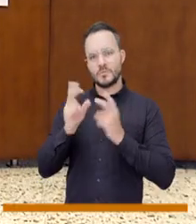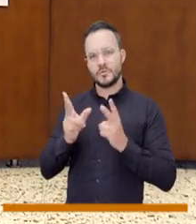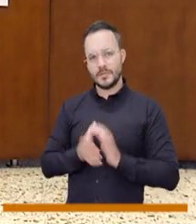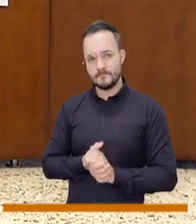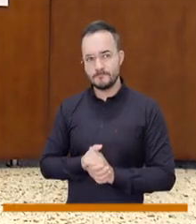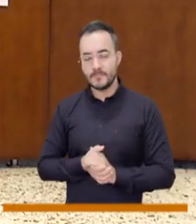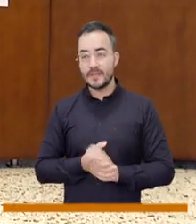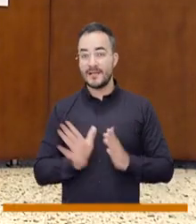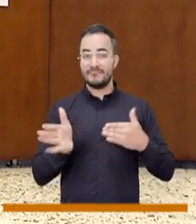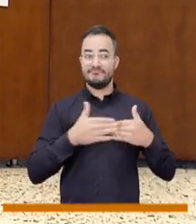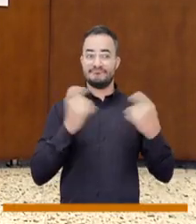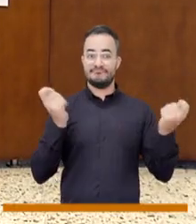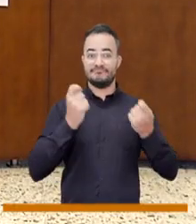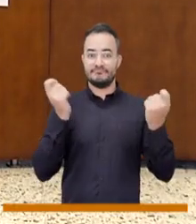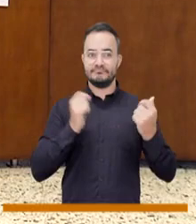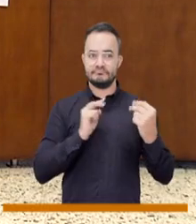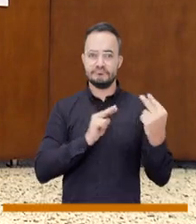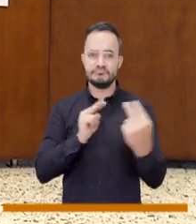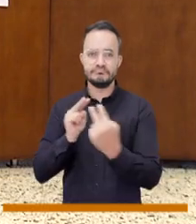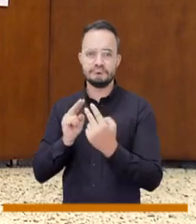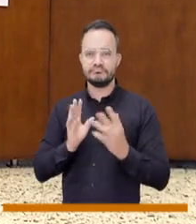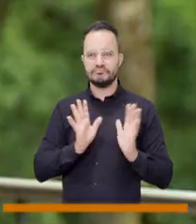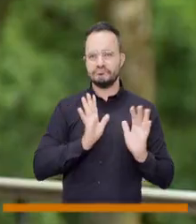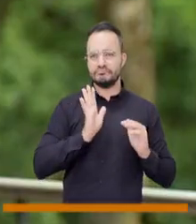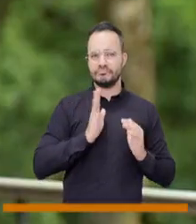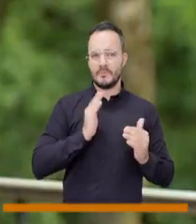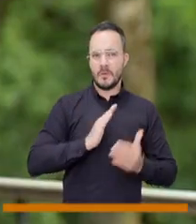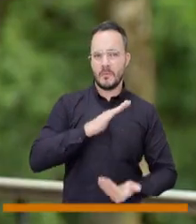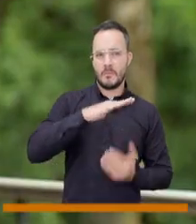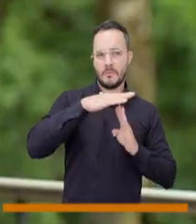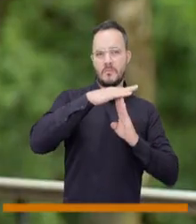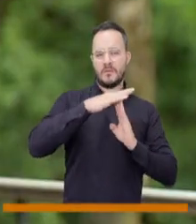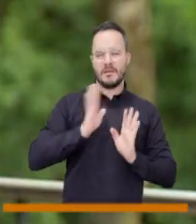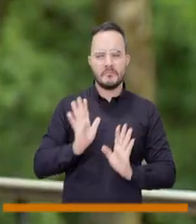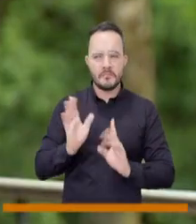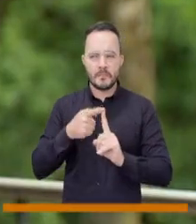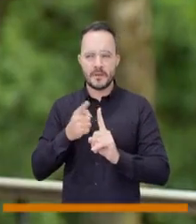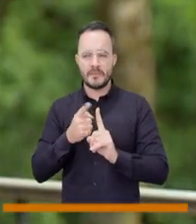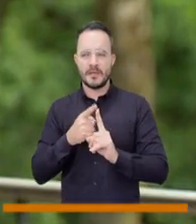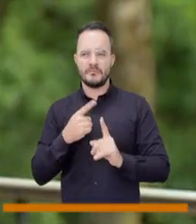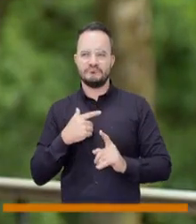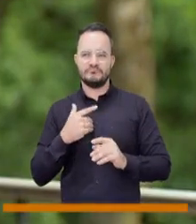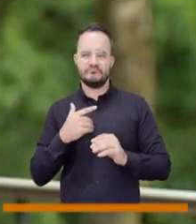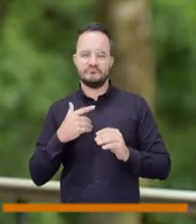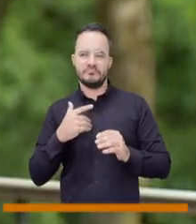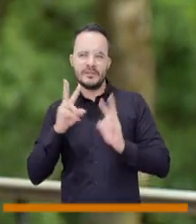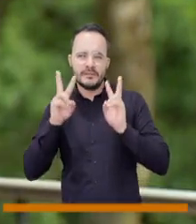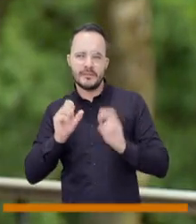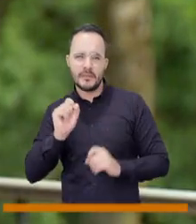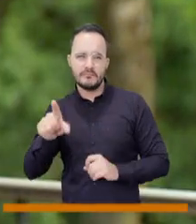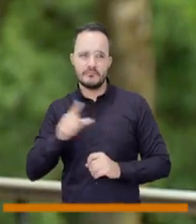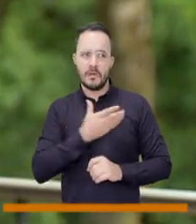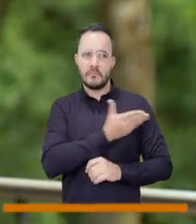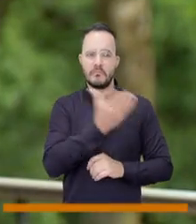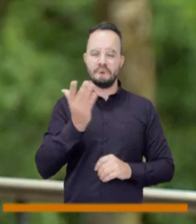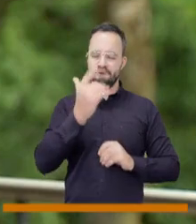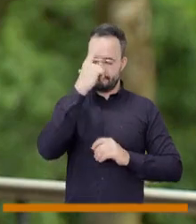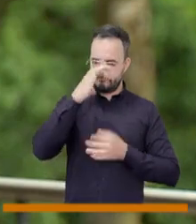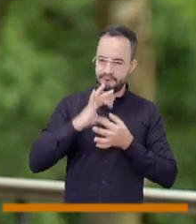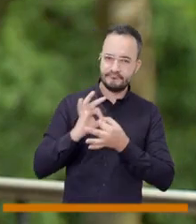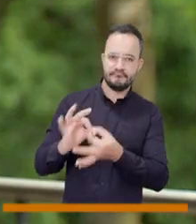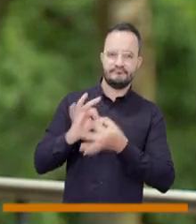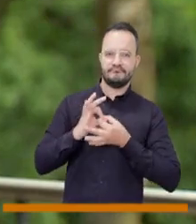les quiero invitar a que cambiemos de tema antes de irnos al corte, porque es la primera vez en muchos años que el gobernante no pudo tener una coalición definida a